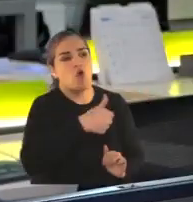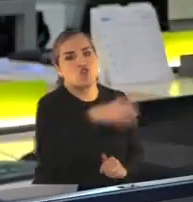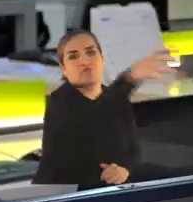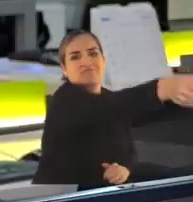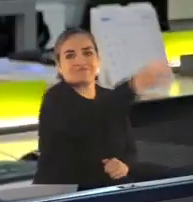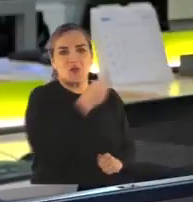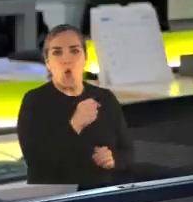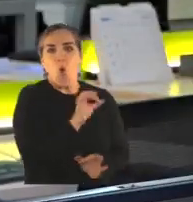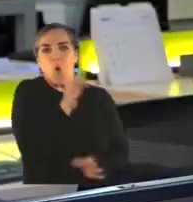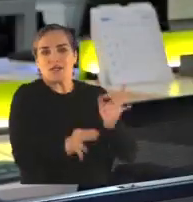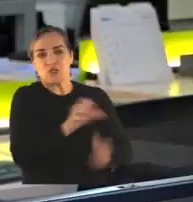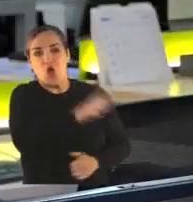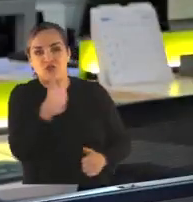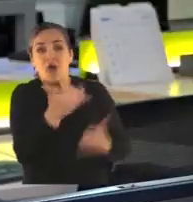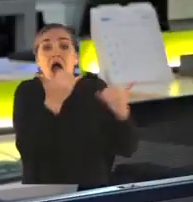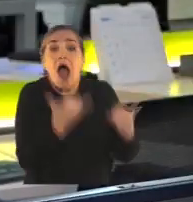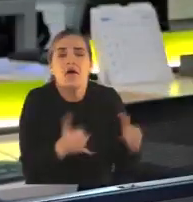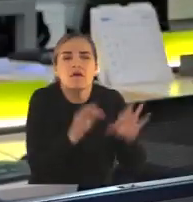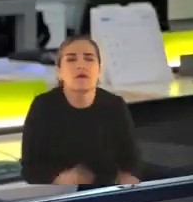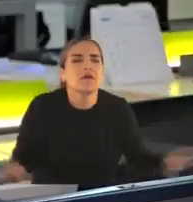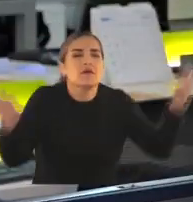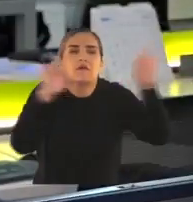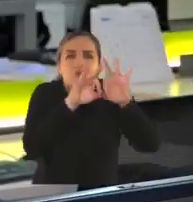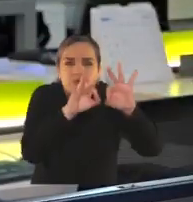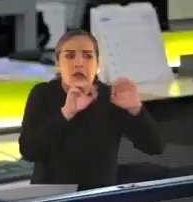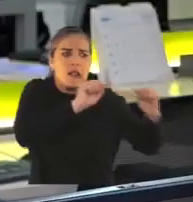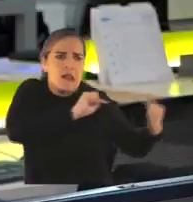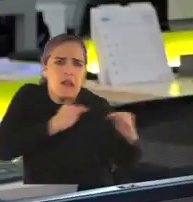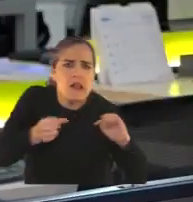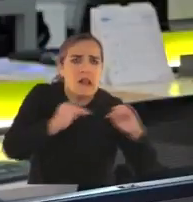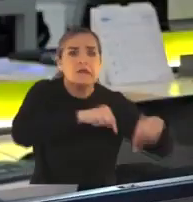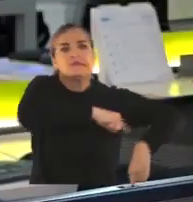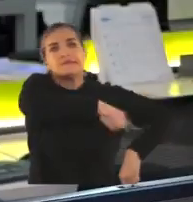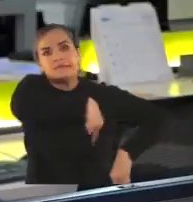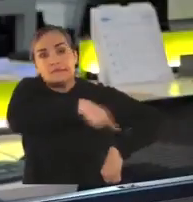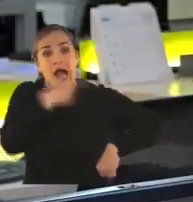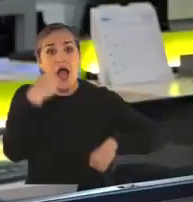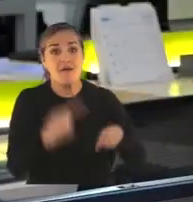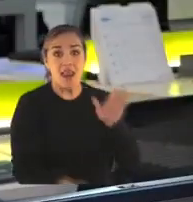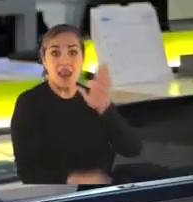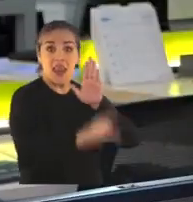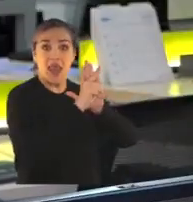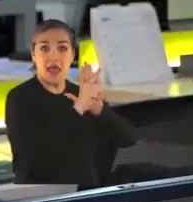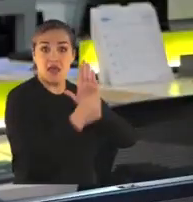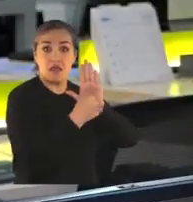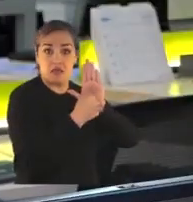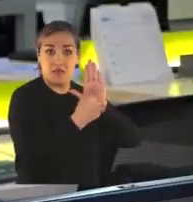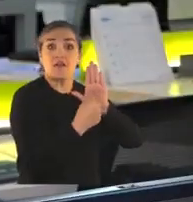Mejor dicho, lo que en este momento es claro es que sigue enredada la decisión de si el aborto es un delito o no en Colombia.